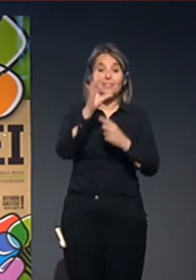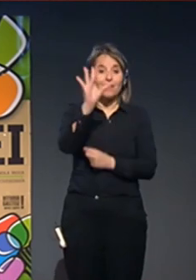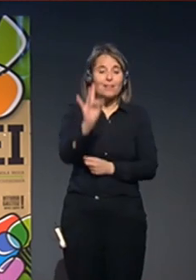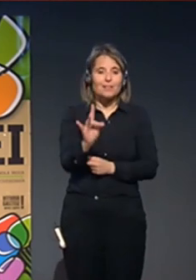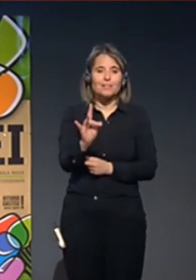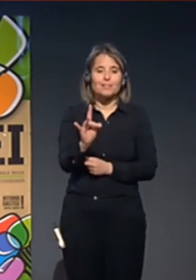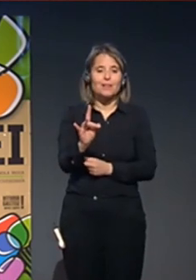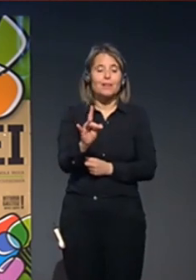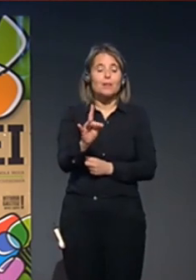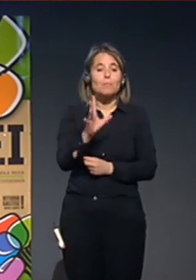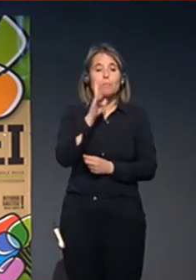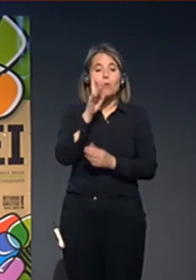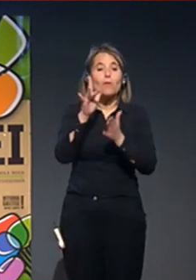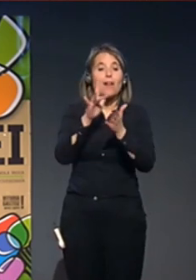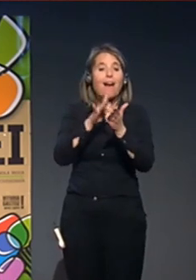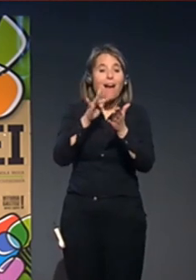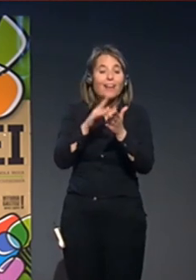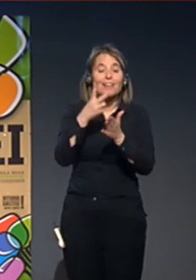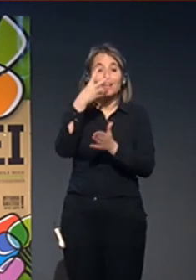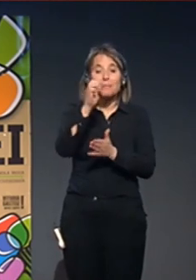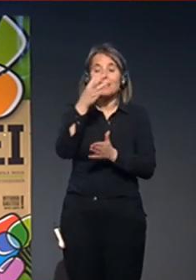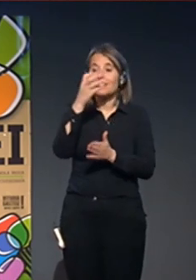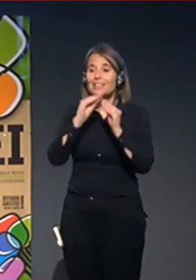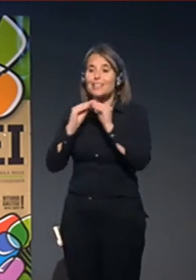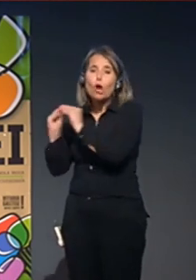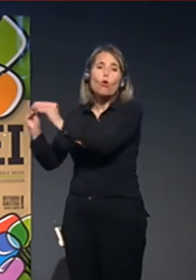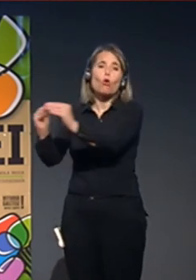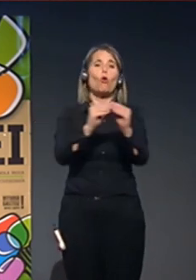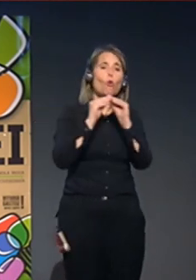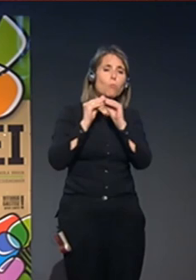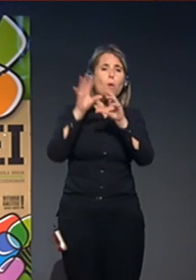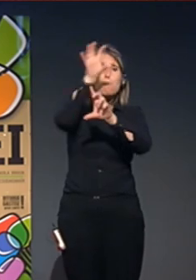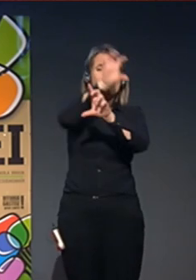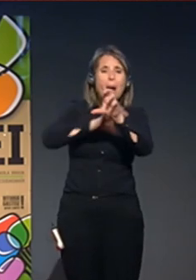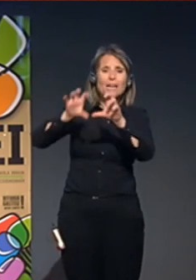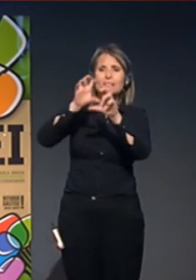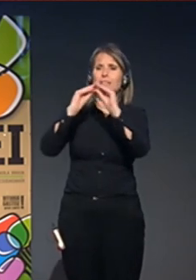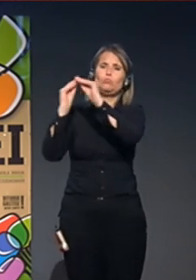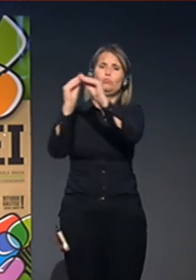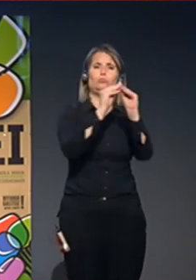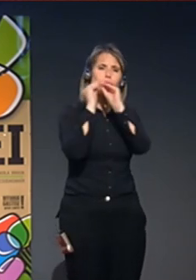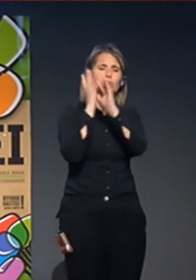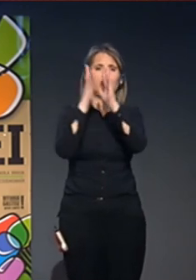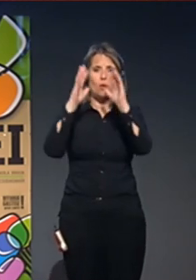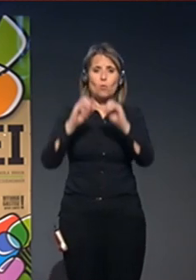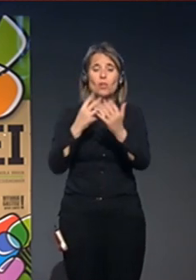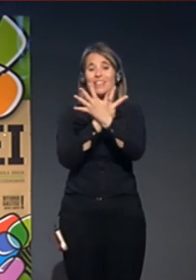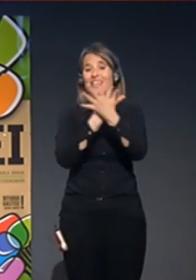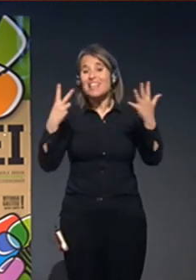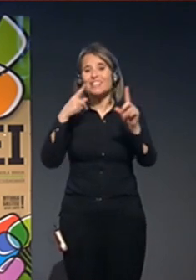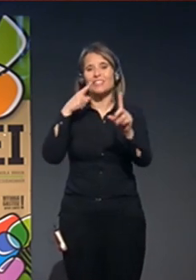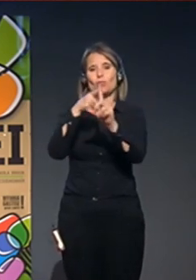porque ha sido el mínimo común denominador en que todos los países se han puesto de acuerdo en esos 17